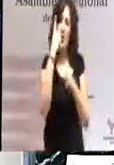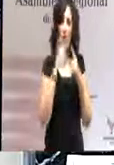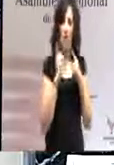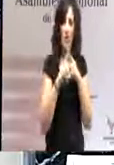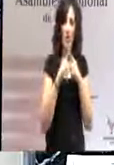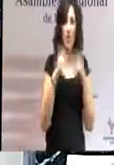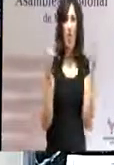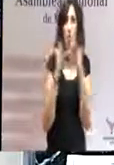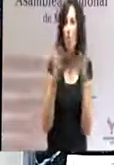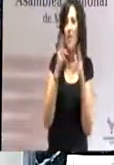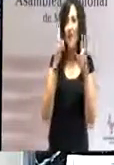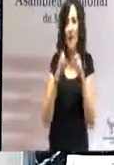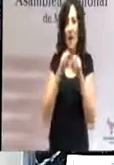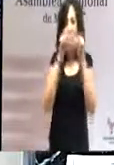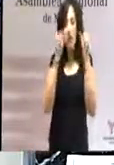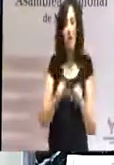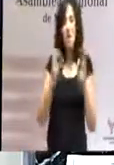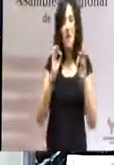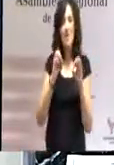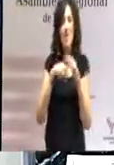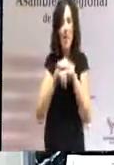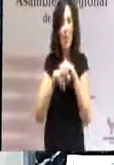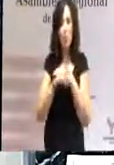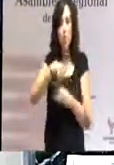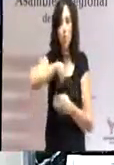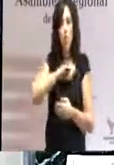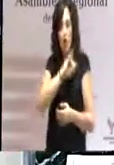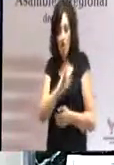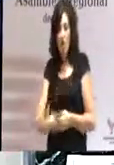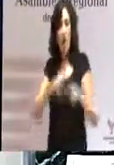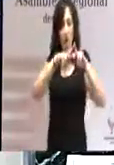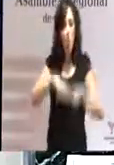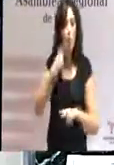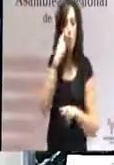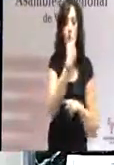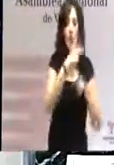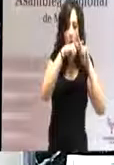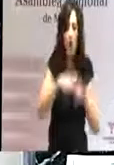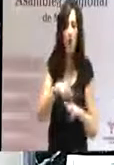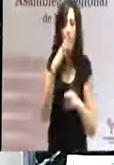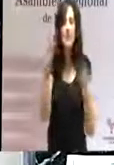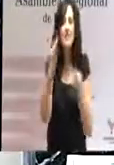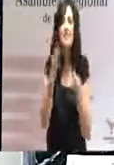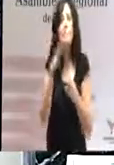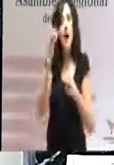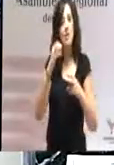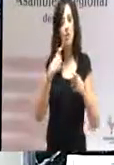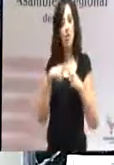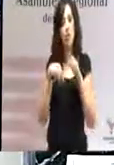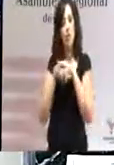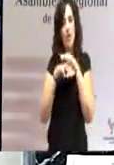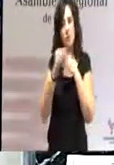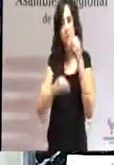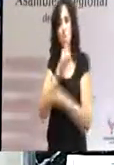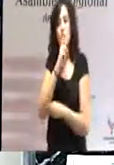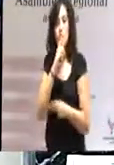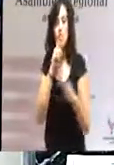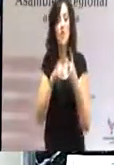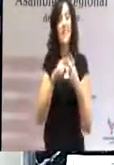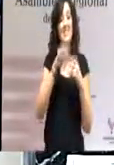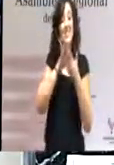una auditoría sobre el uso de los recursos que disponemos, así como las posibles medidas de optimización de los mismos. Necesitamos una sanidad pública